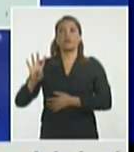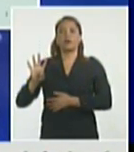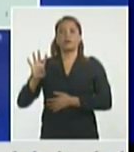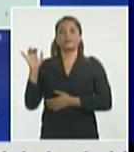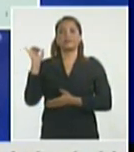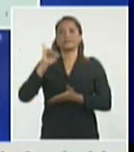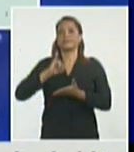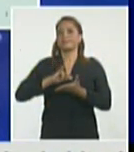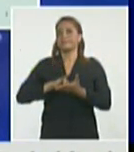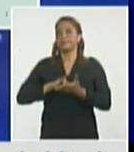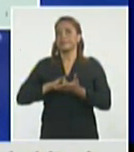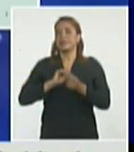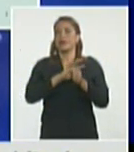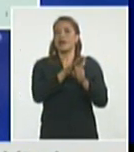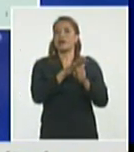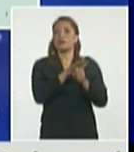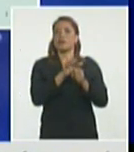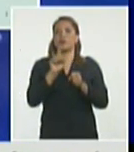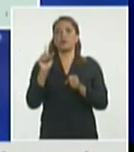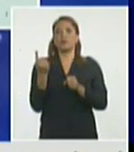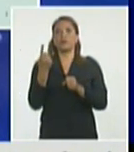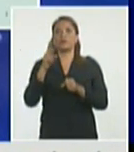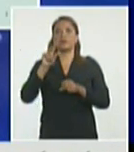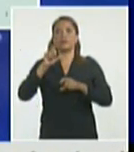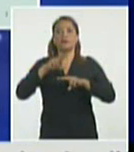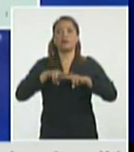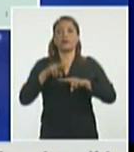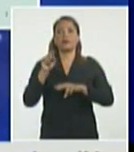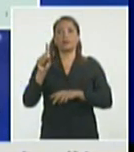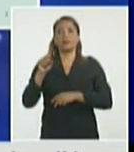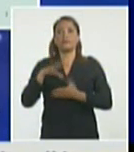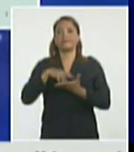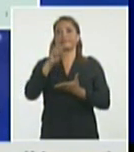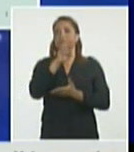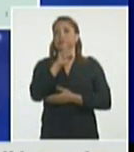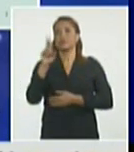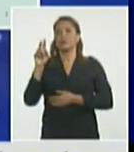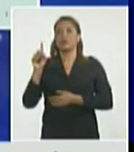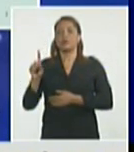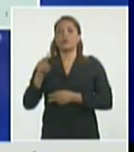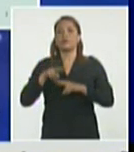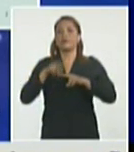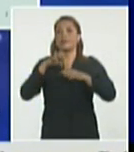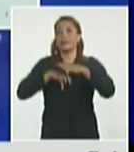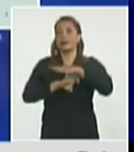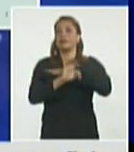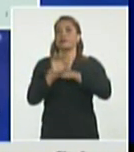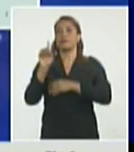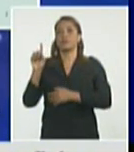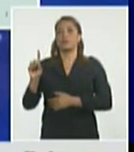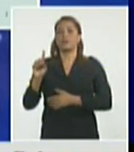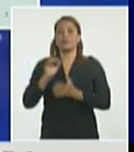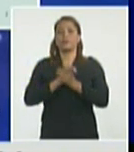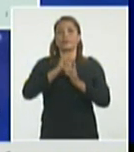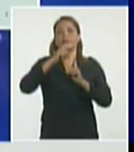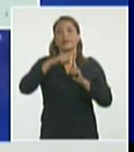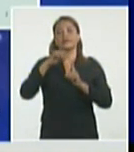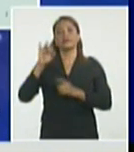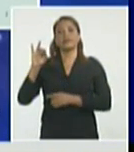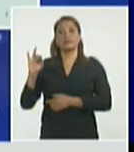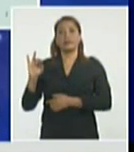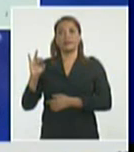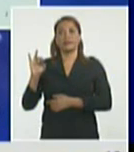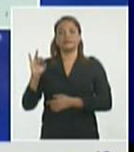importados, Arroyo Naranjo, Centro Habana, Plaza de la Revolución y Habana del Este, con 1 cada uno. Matanzas, 7